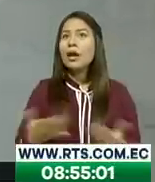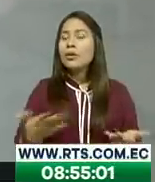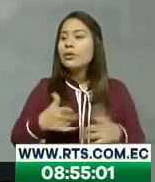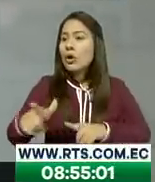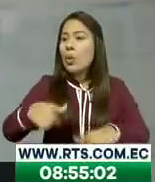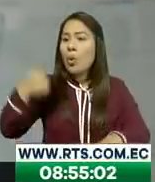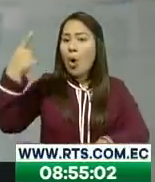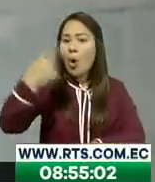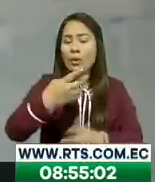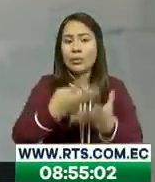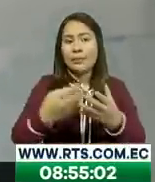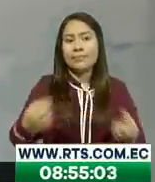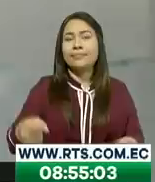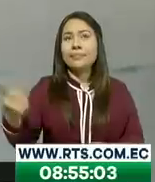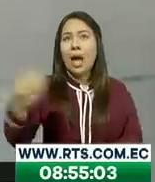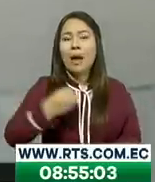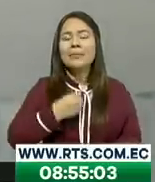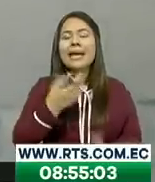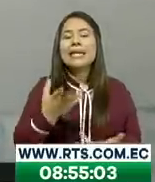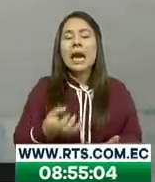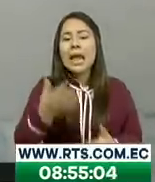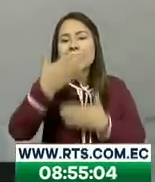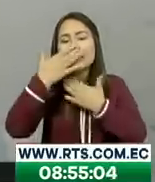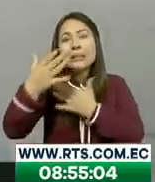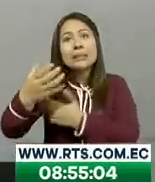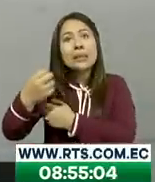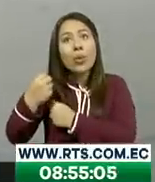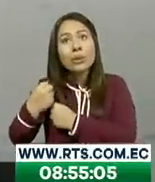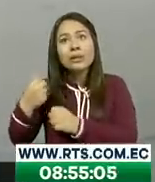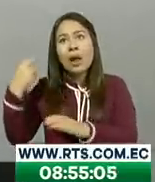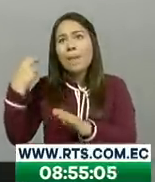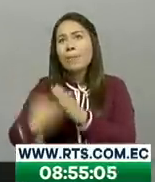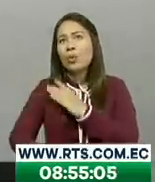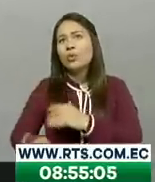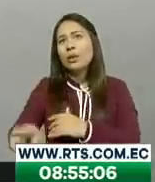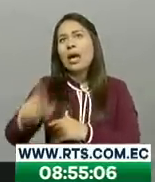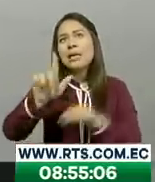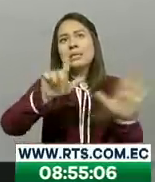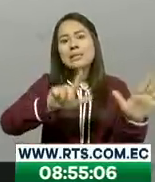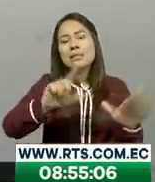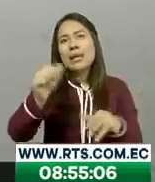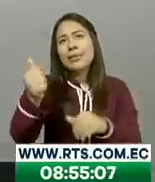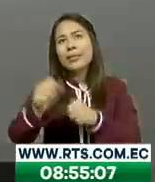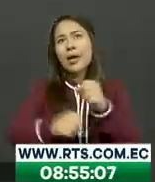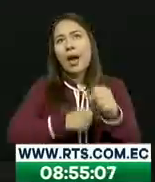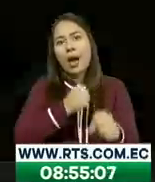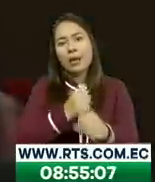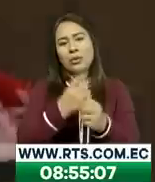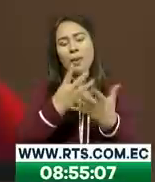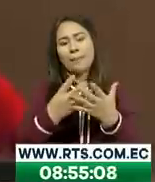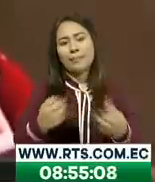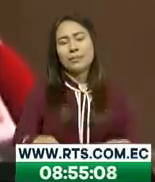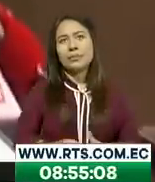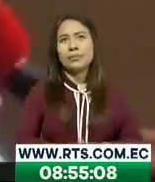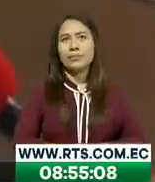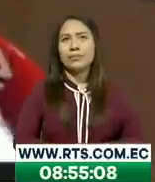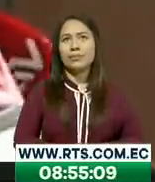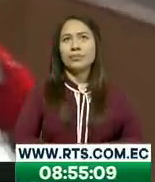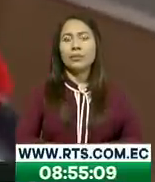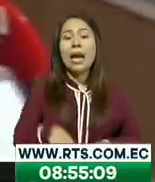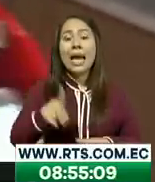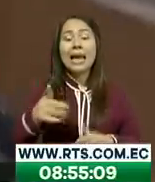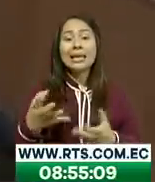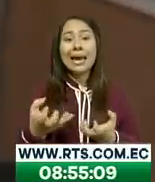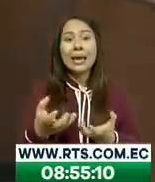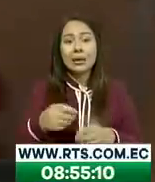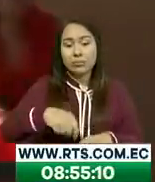orden de prisión preventiva por el delito de intento de secuestro, sancionado con una pena de 7 a 10 años de prisión. Por cuanto trató de secuestrar